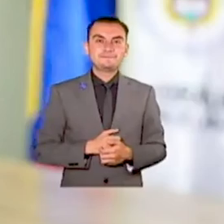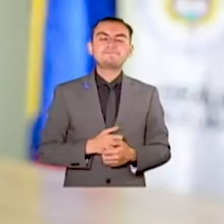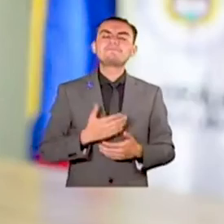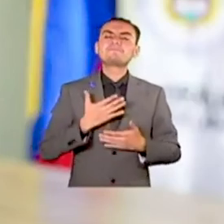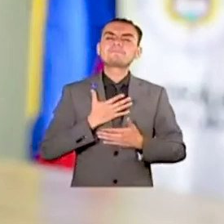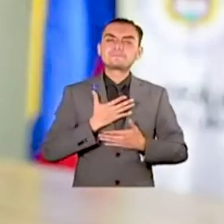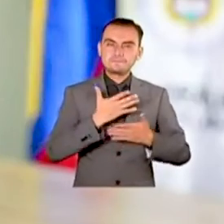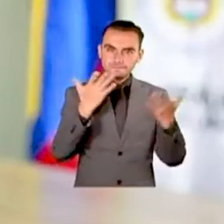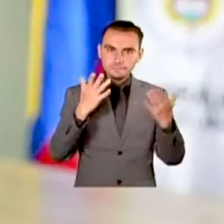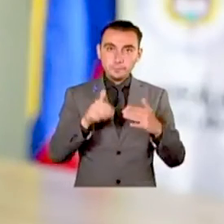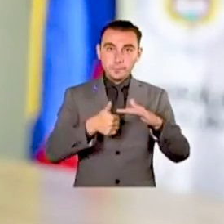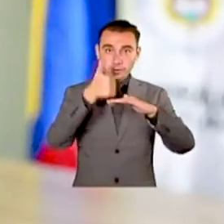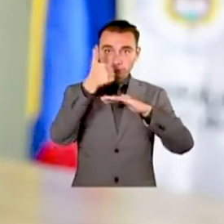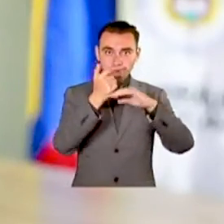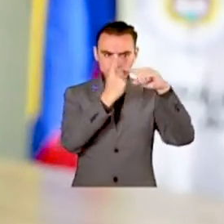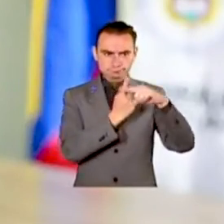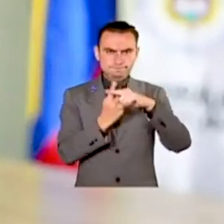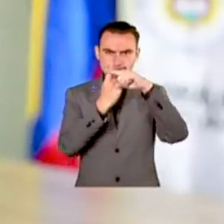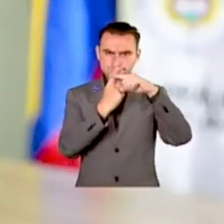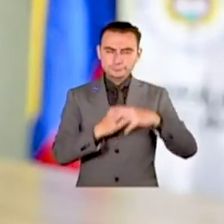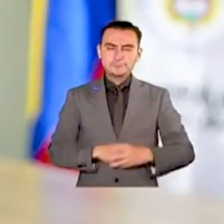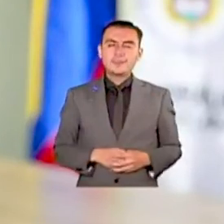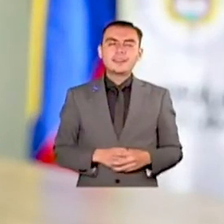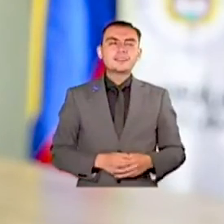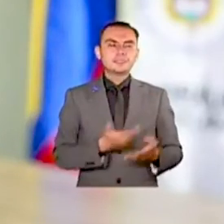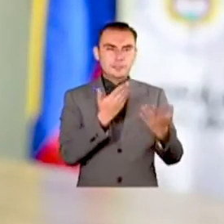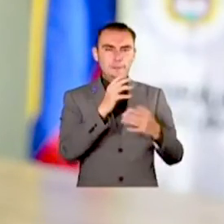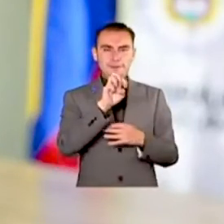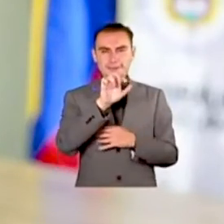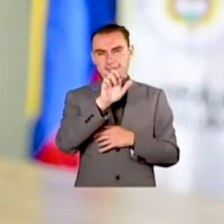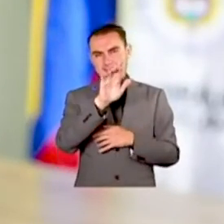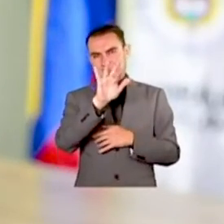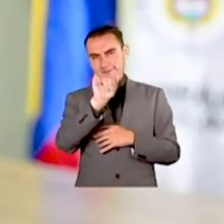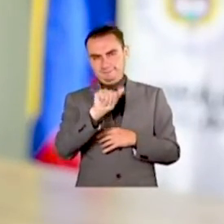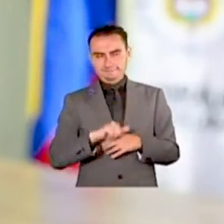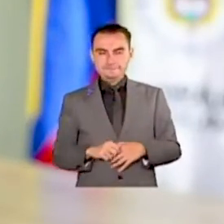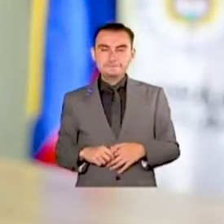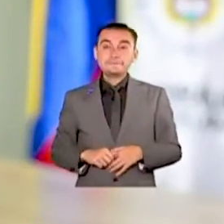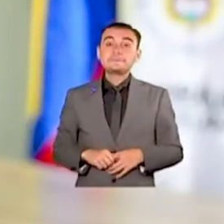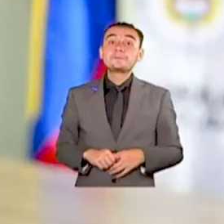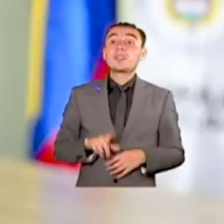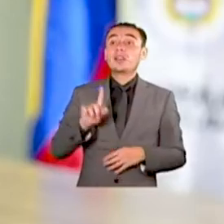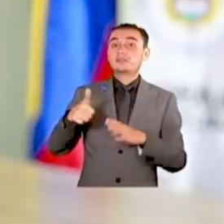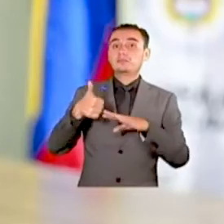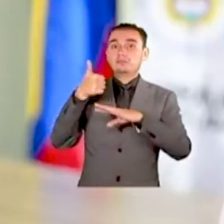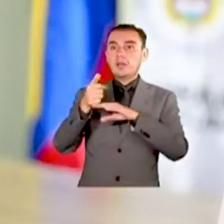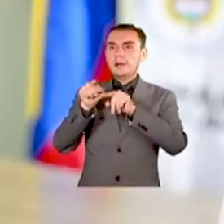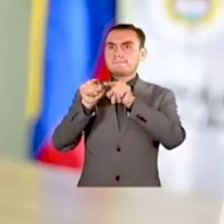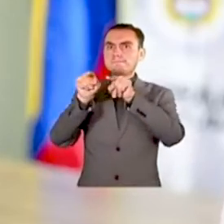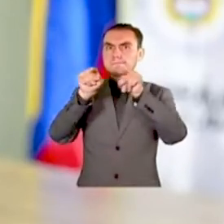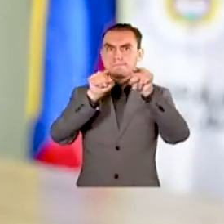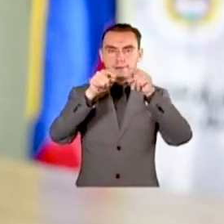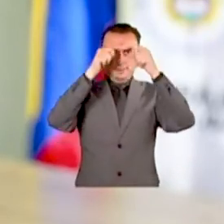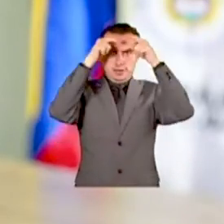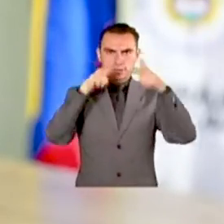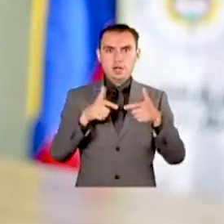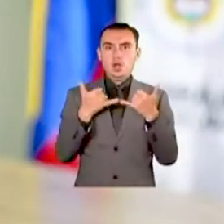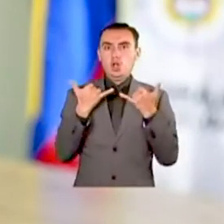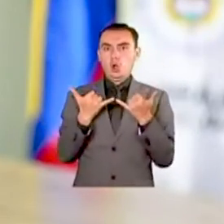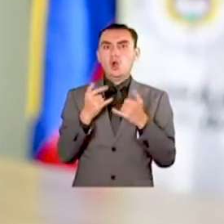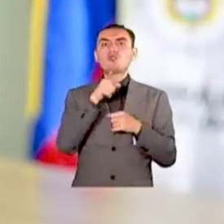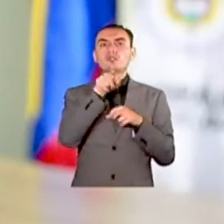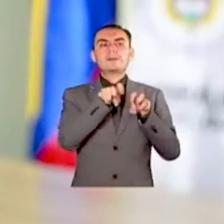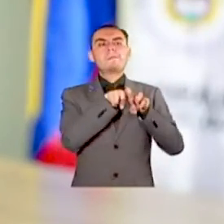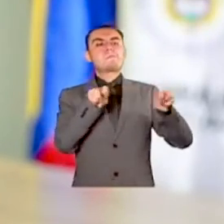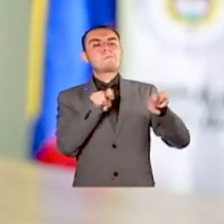Cordial saludo a la señora Procuradora General de la Nación, doctora Margarita Cabello Blanco, a los altos funcionarios del Estado que se